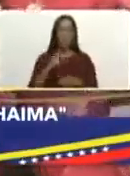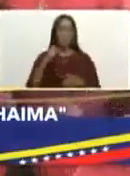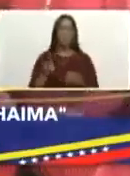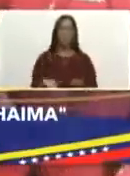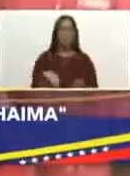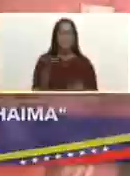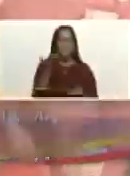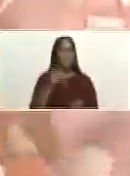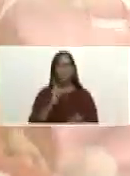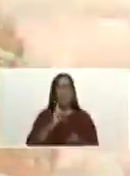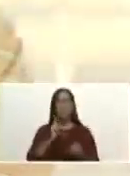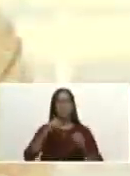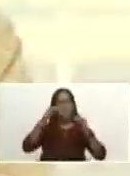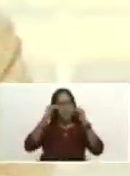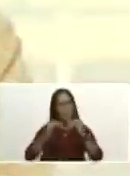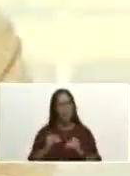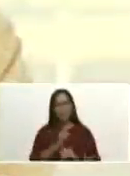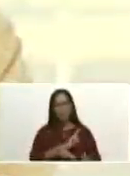se va a depreciar.